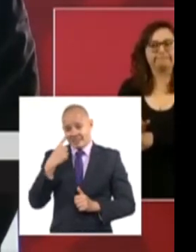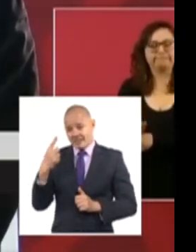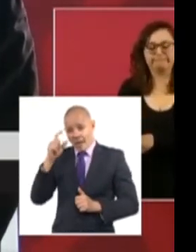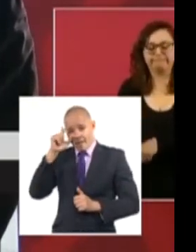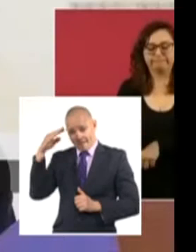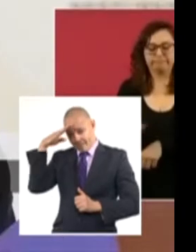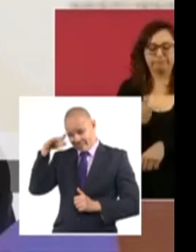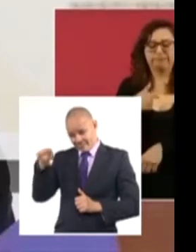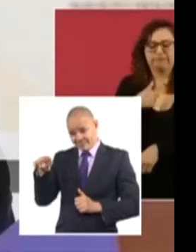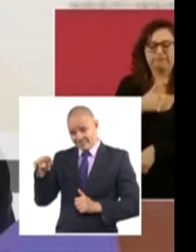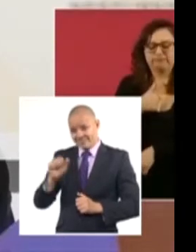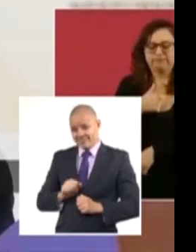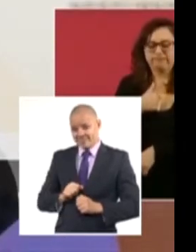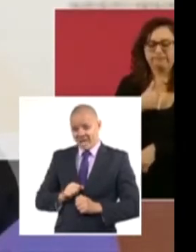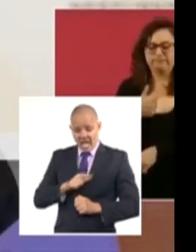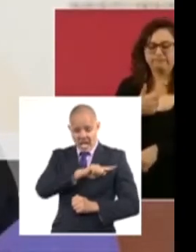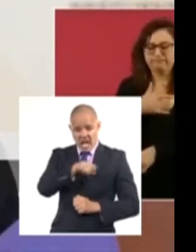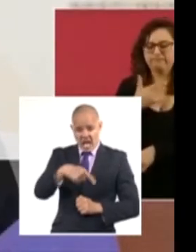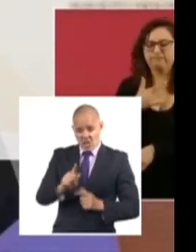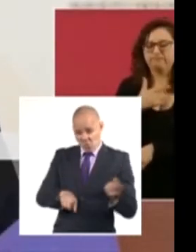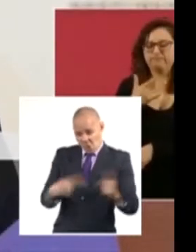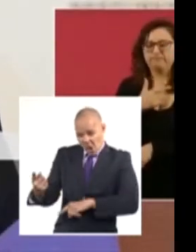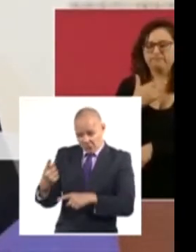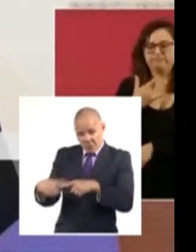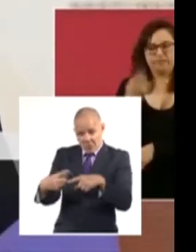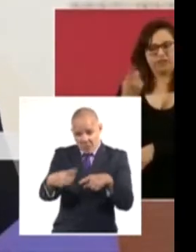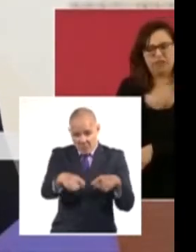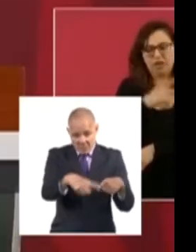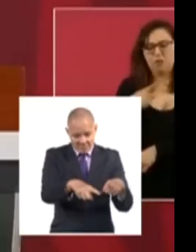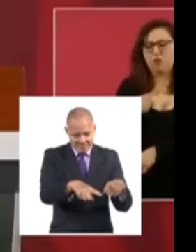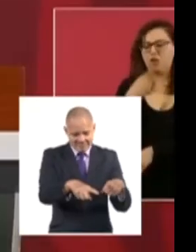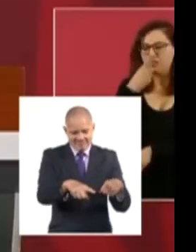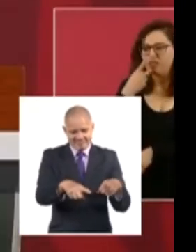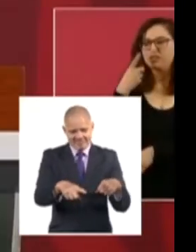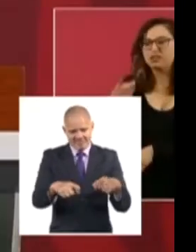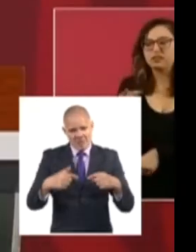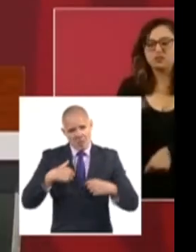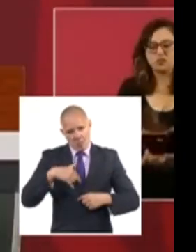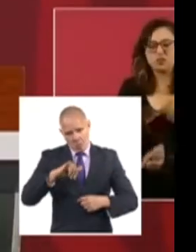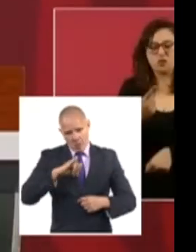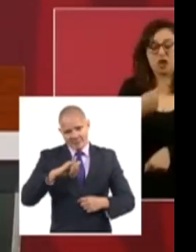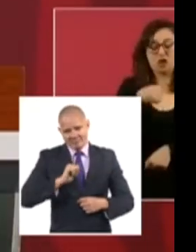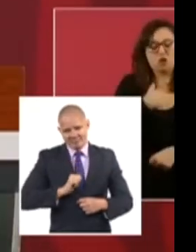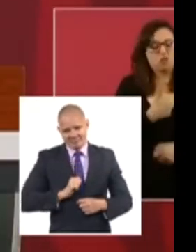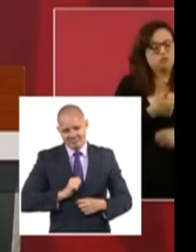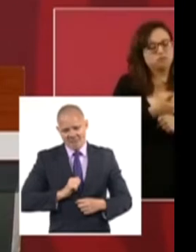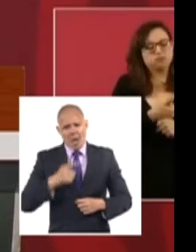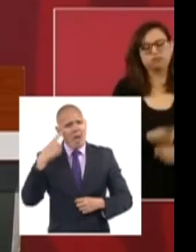exagero ni me siento víctima de esas guerras sucias